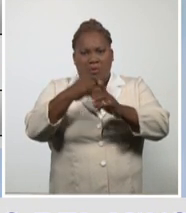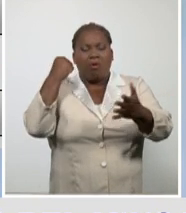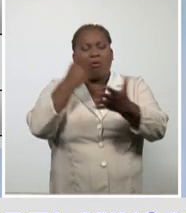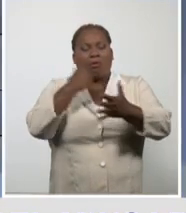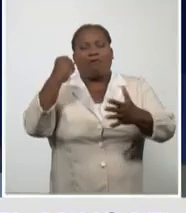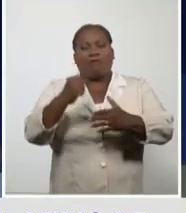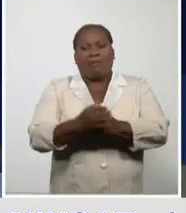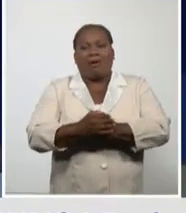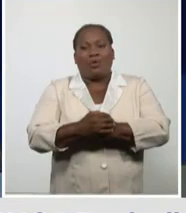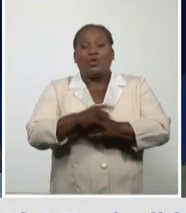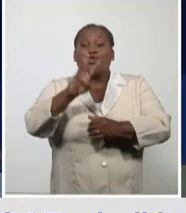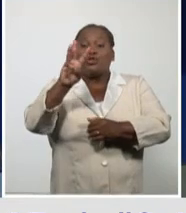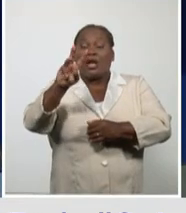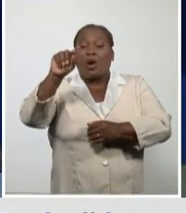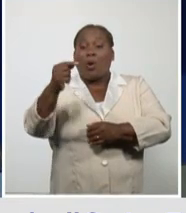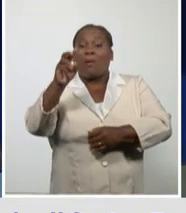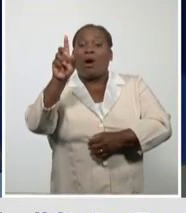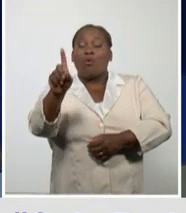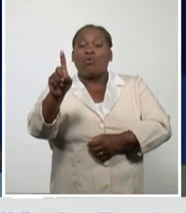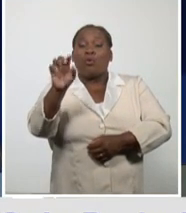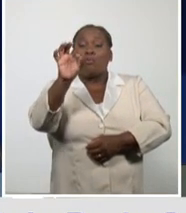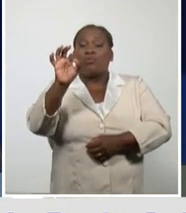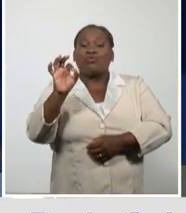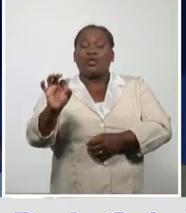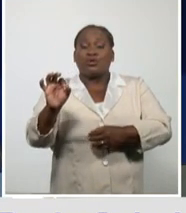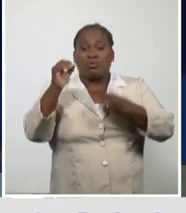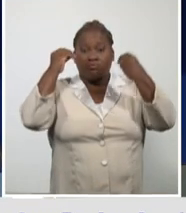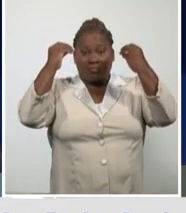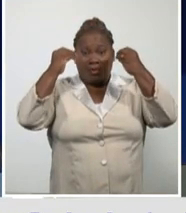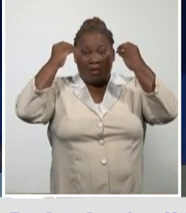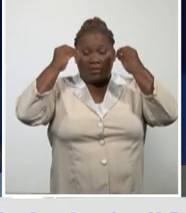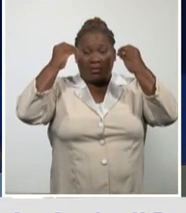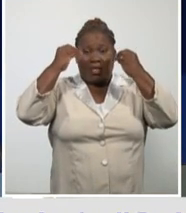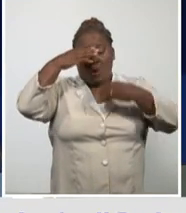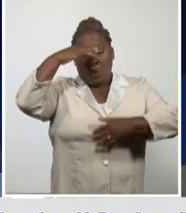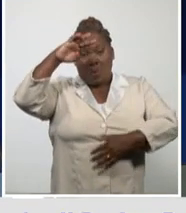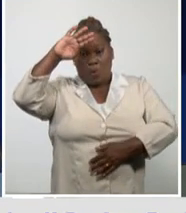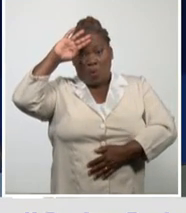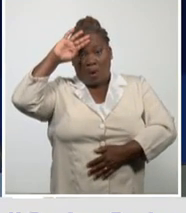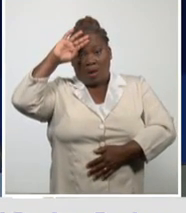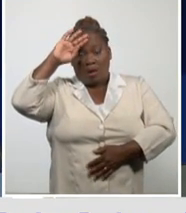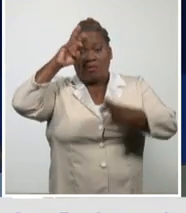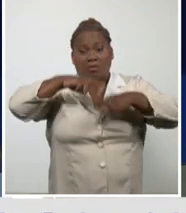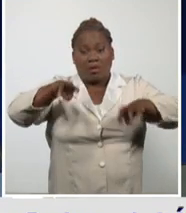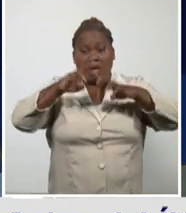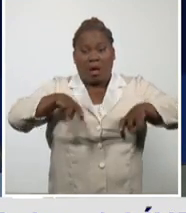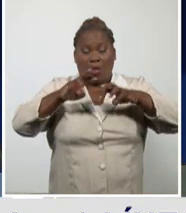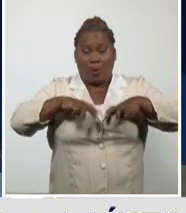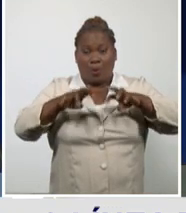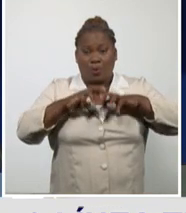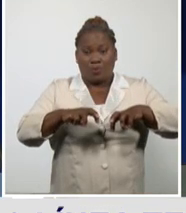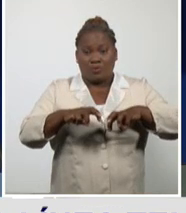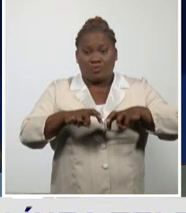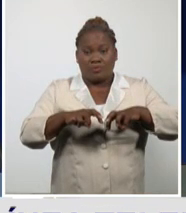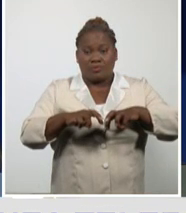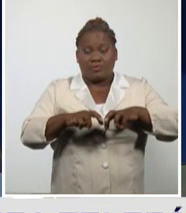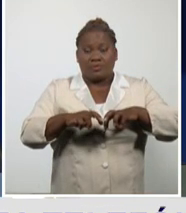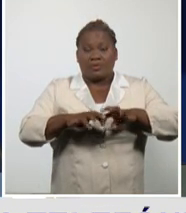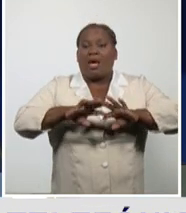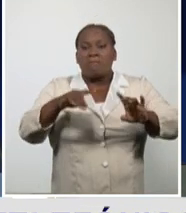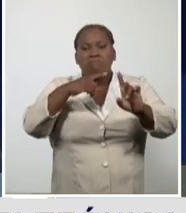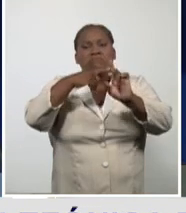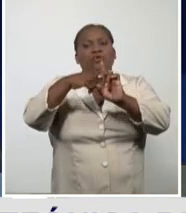El 3,1% de las muestras analizadas en el país o de los pacientes estudiados en nuestro país, pues fueron